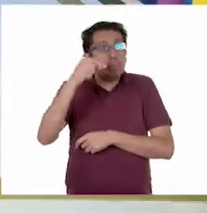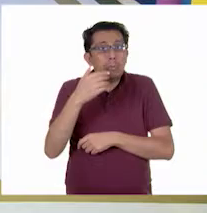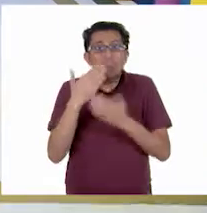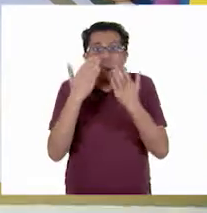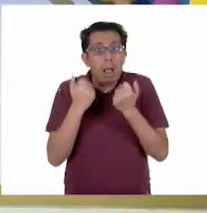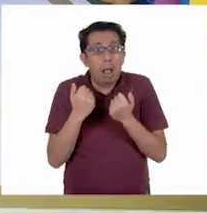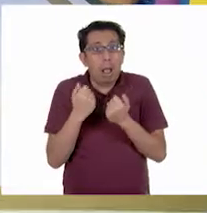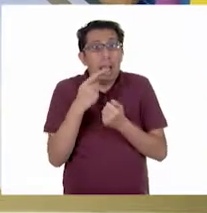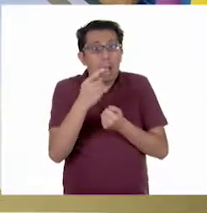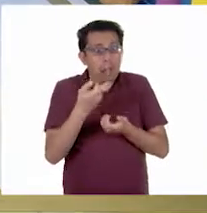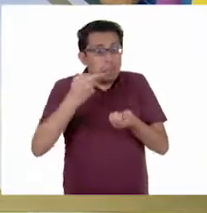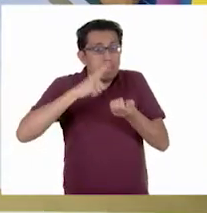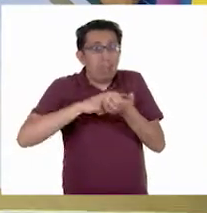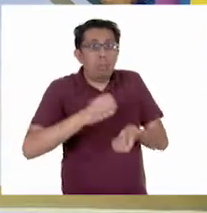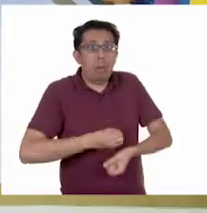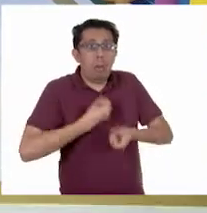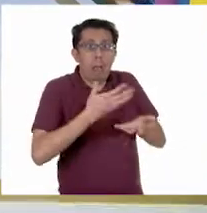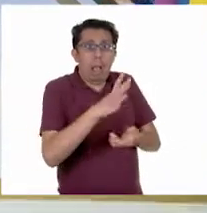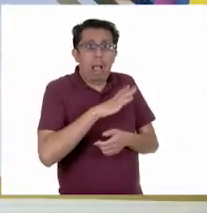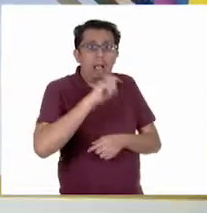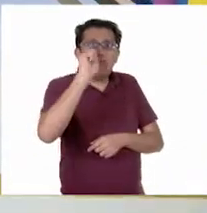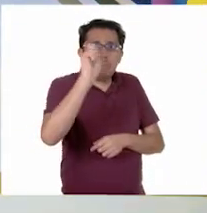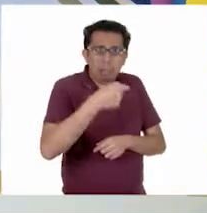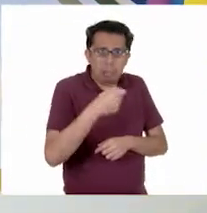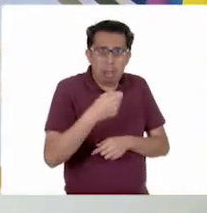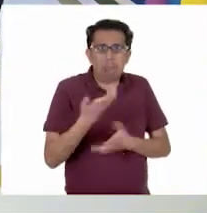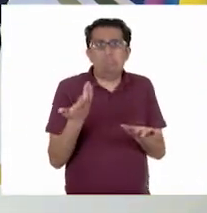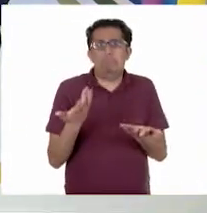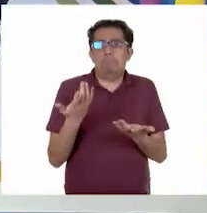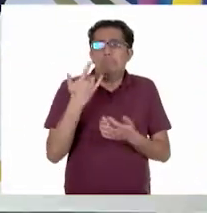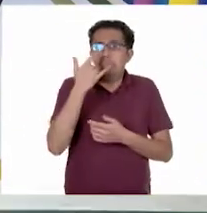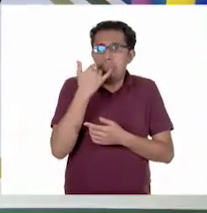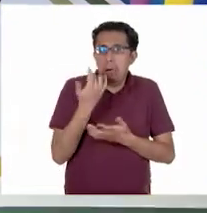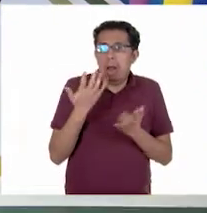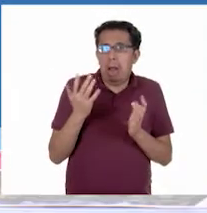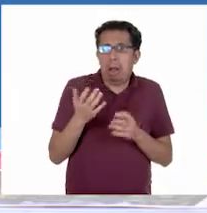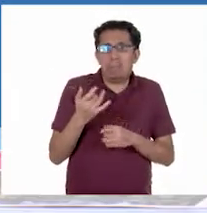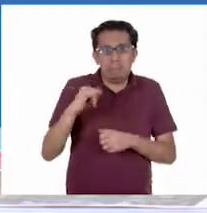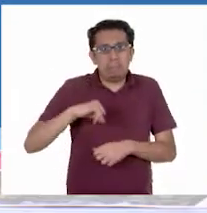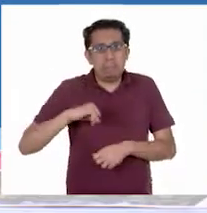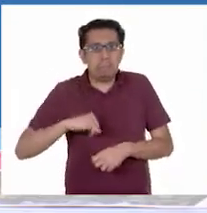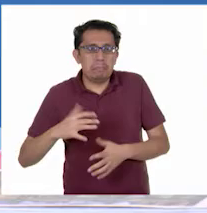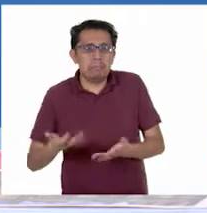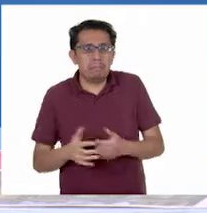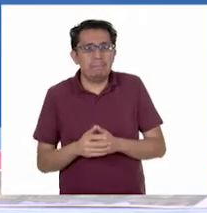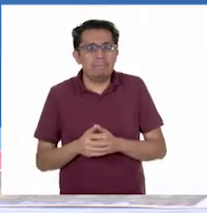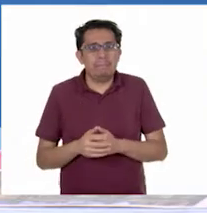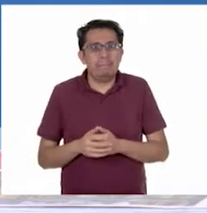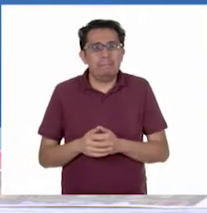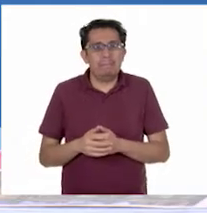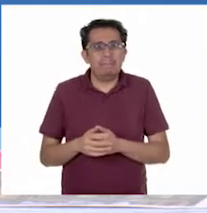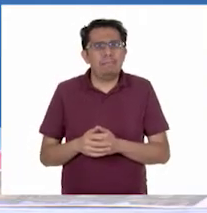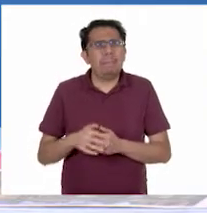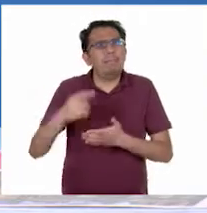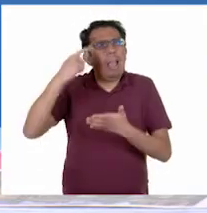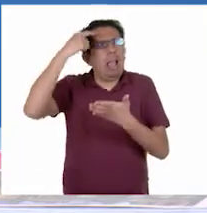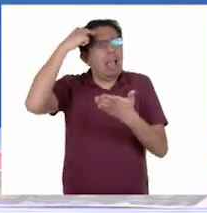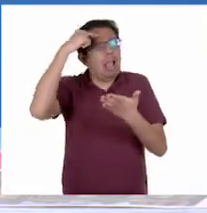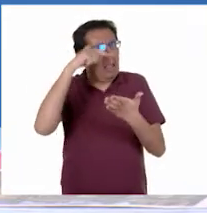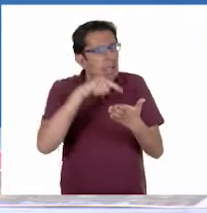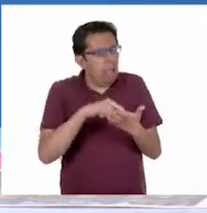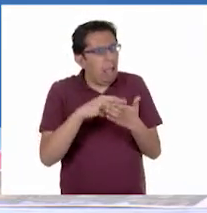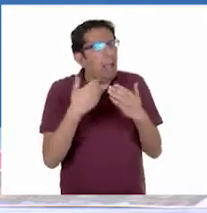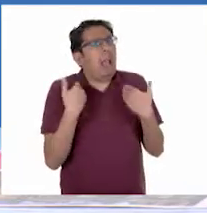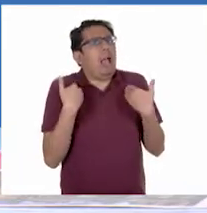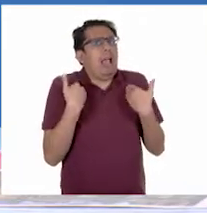acento, verdad? Sí. Eso es algo curioso, vamos a seguir viendo. Ton, Sí, profesor. Bueno, creo que